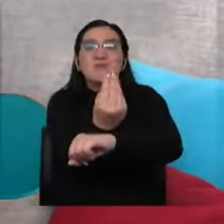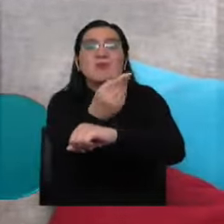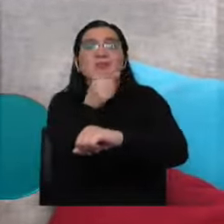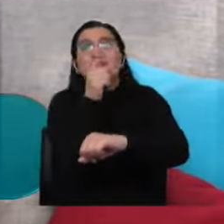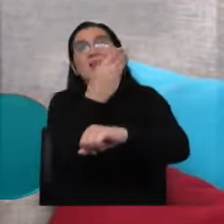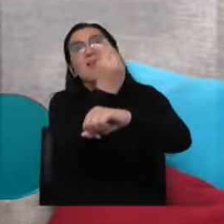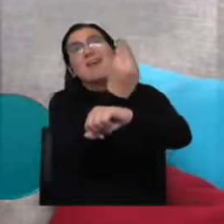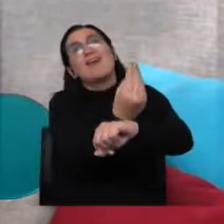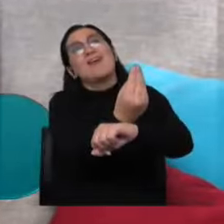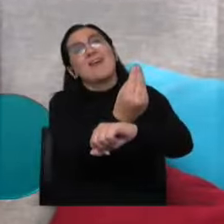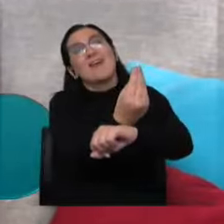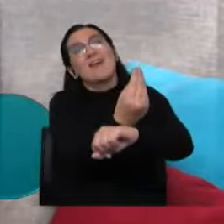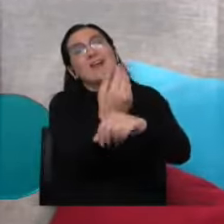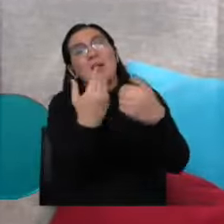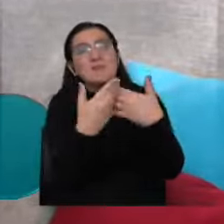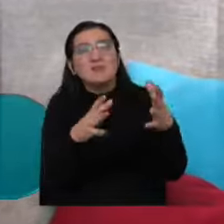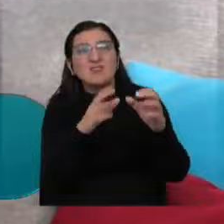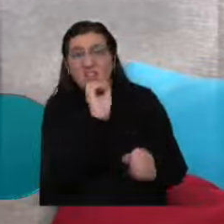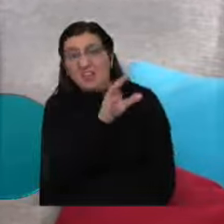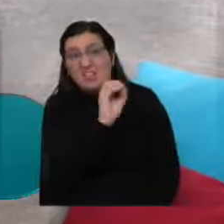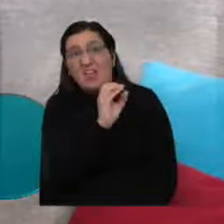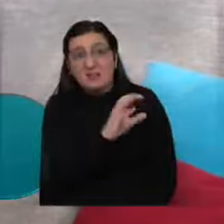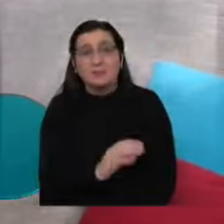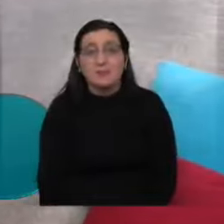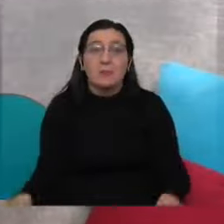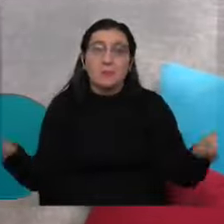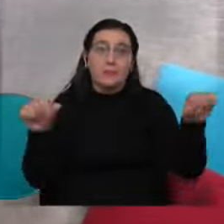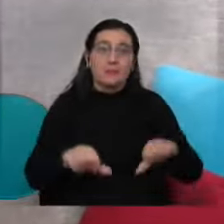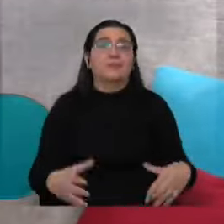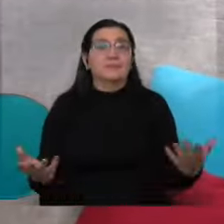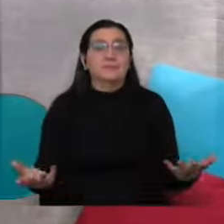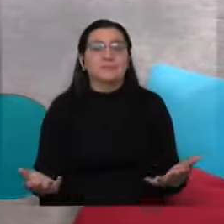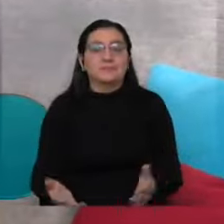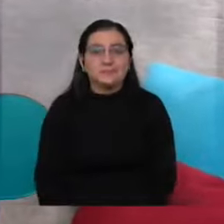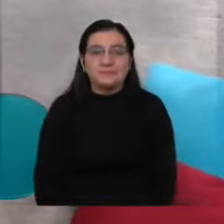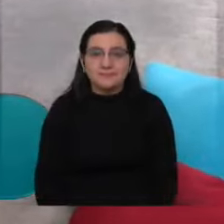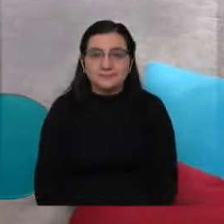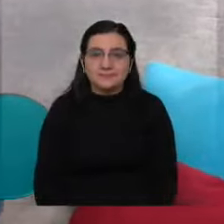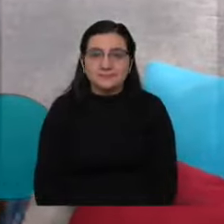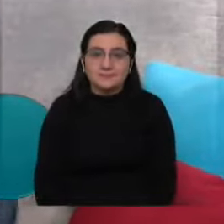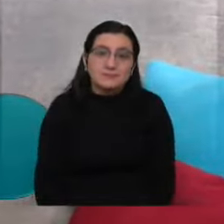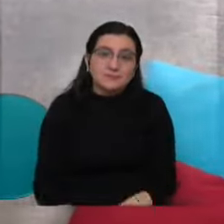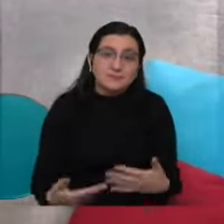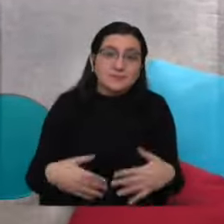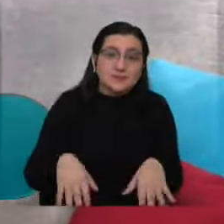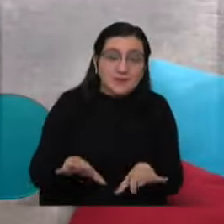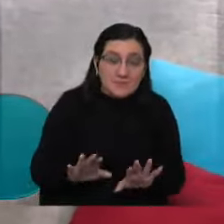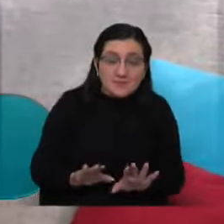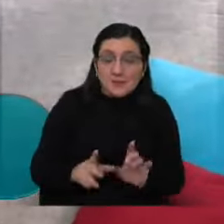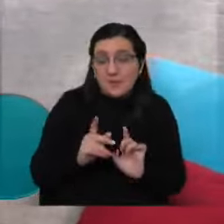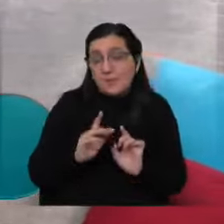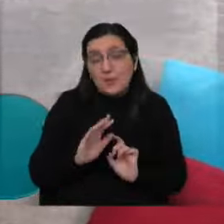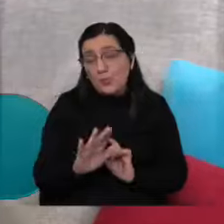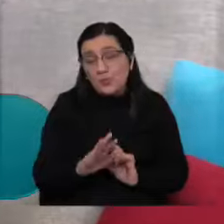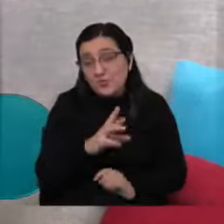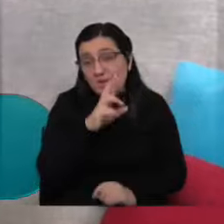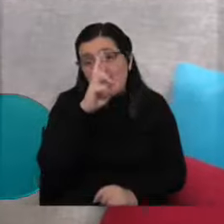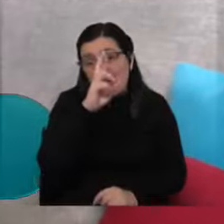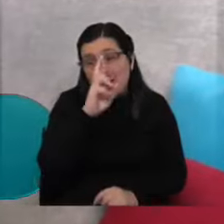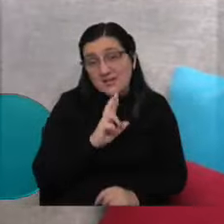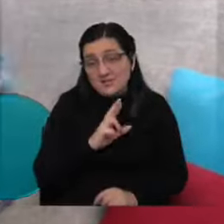ahí lo empezamos a apedrear y lo derrumbamos no este que quizás hay algo más muy de la raza humana también este y